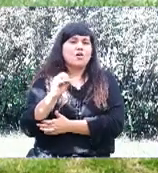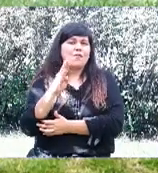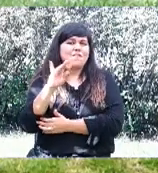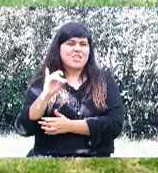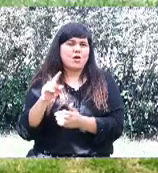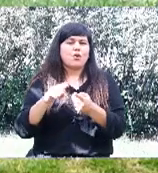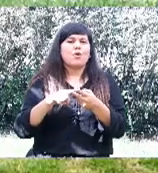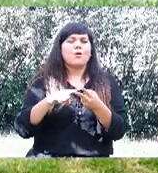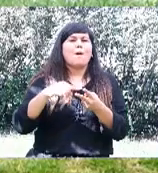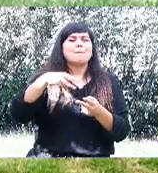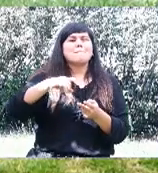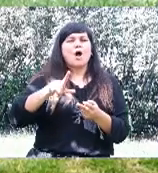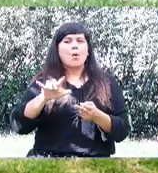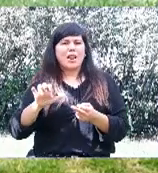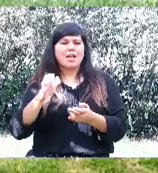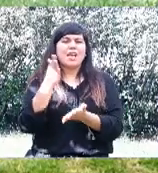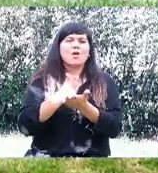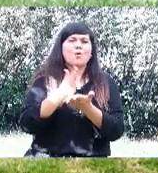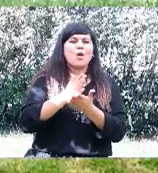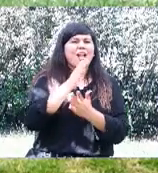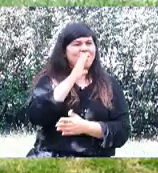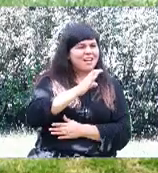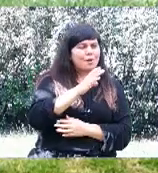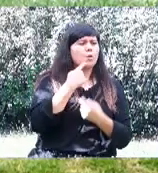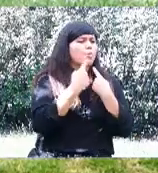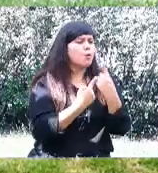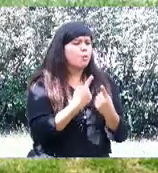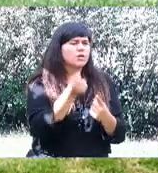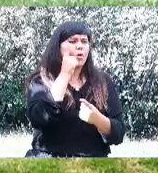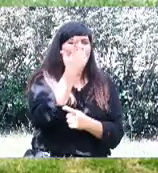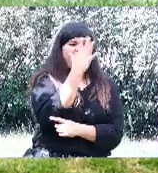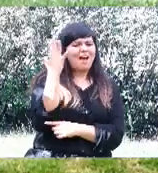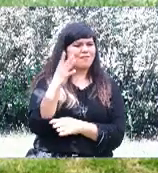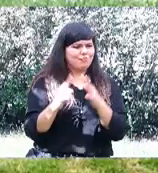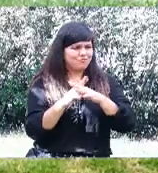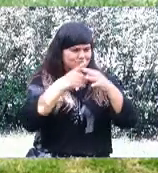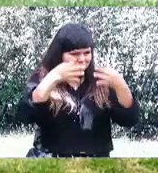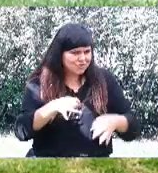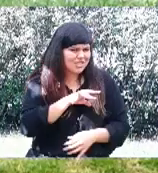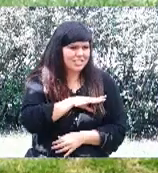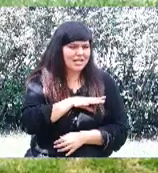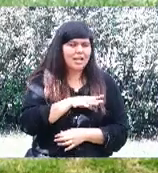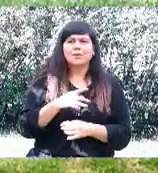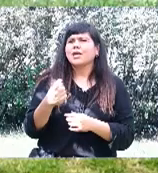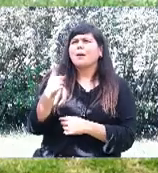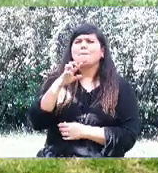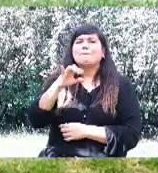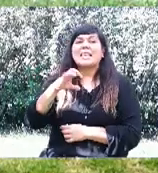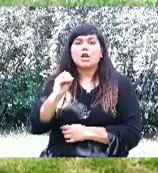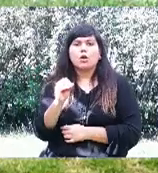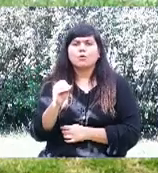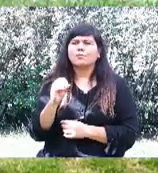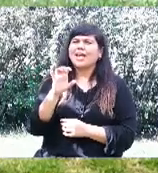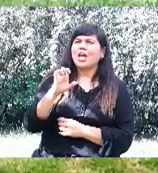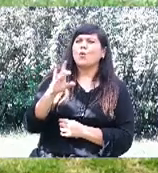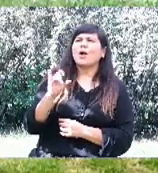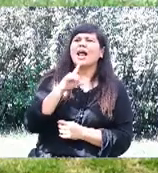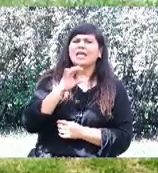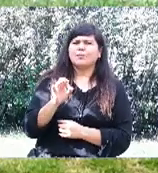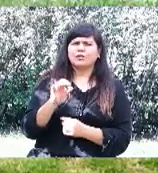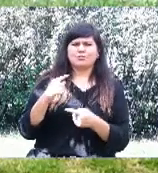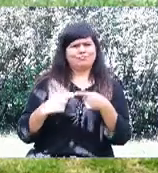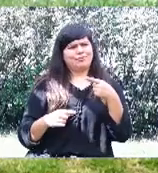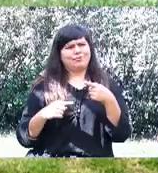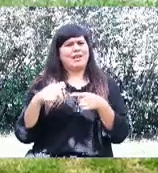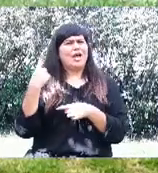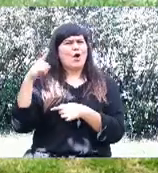maule en escuelas Rurales muchas veces les preguntaban a los niños Cuáles son las especies nativas y ellos decían que el Eucalipto y los pinos y el eucalipt son de Australia y Los Pinos son de